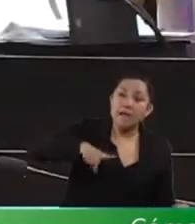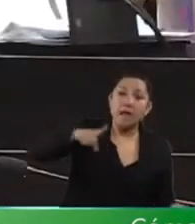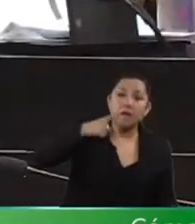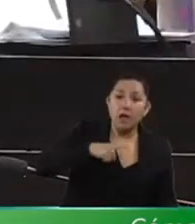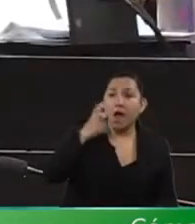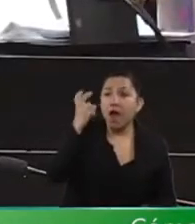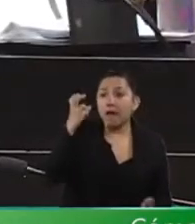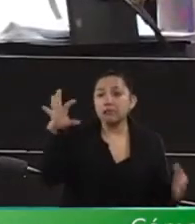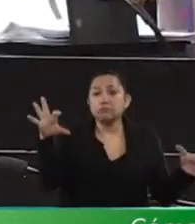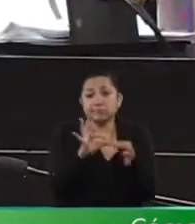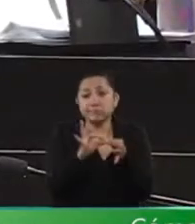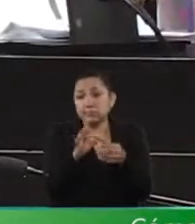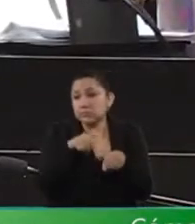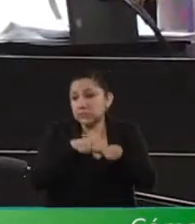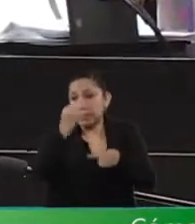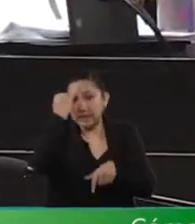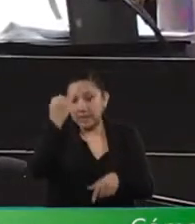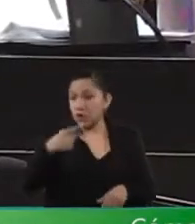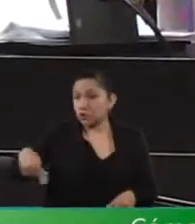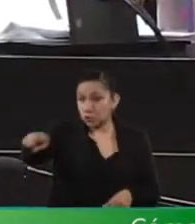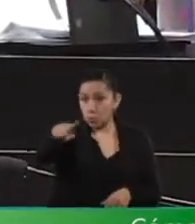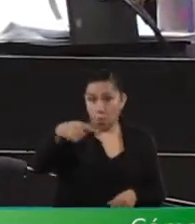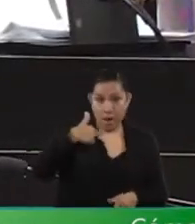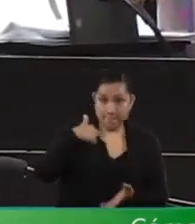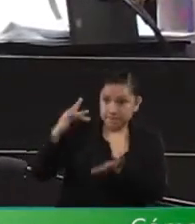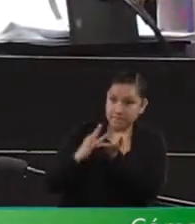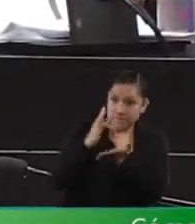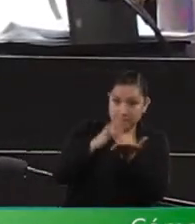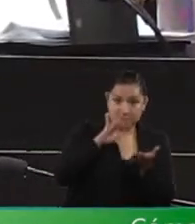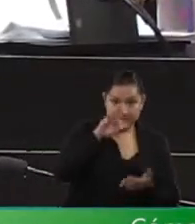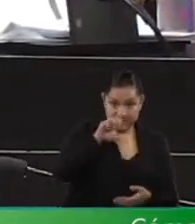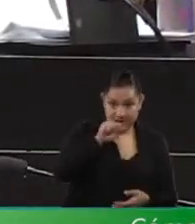Tiene ahora el uso de la palabra el diputado Víctor.